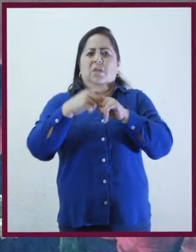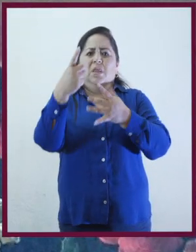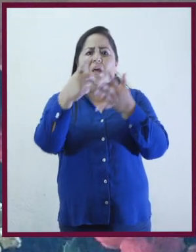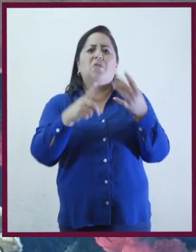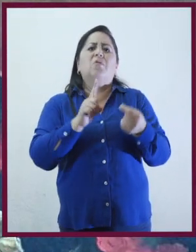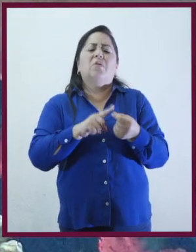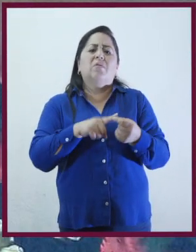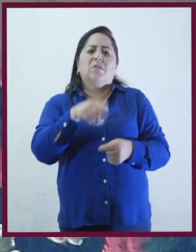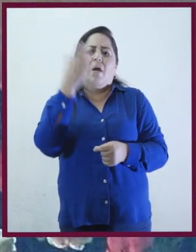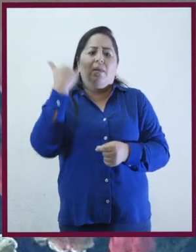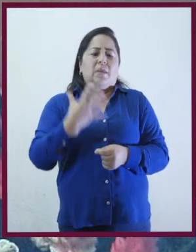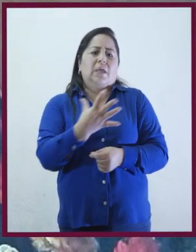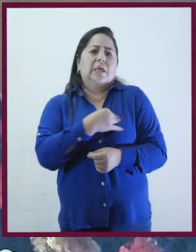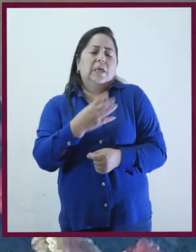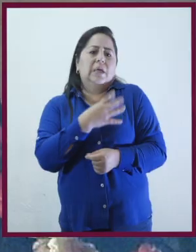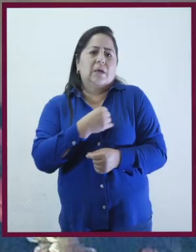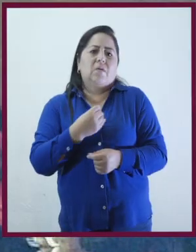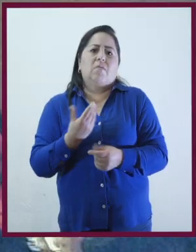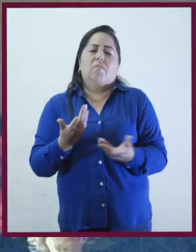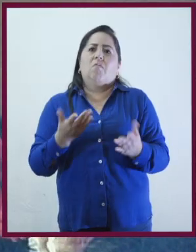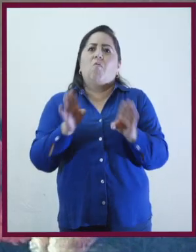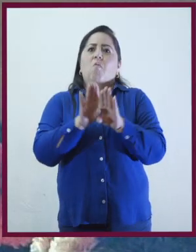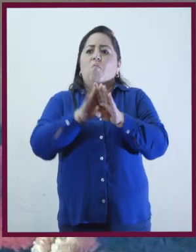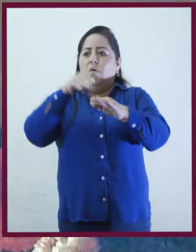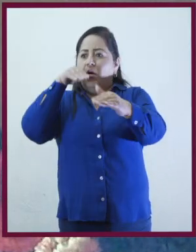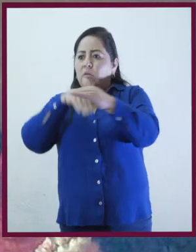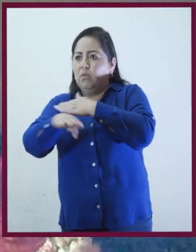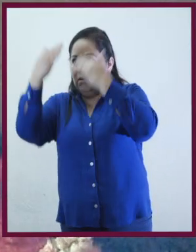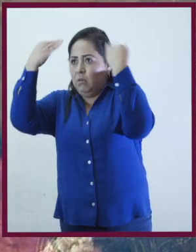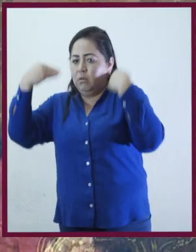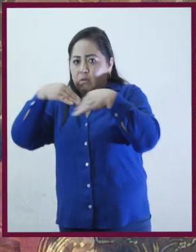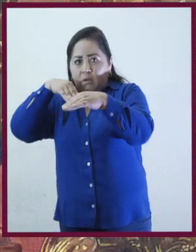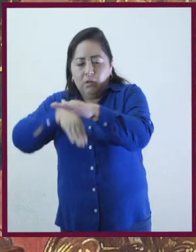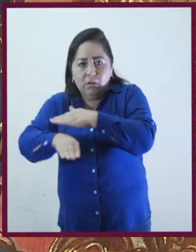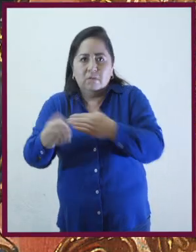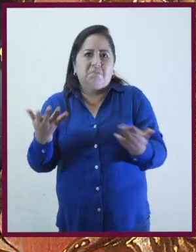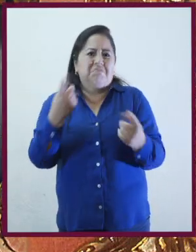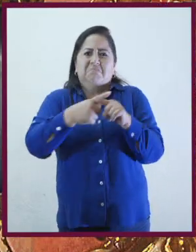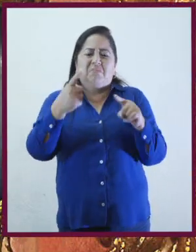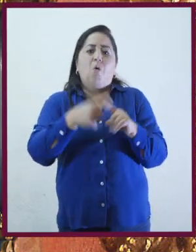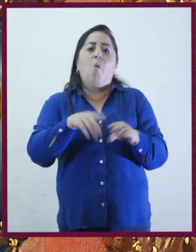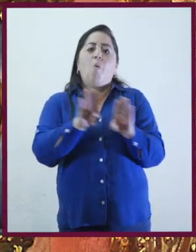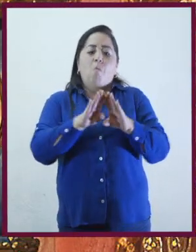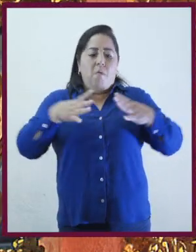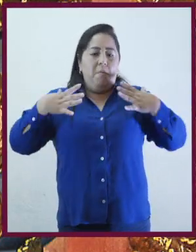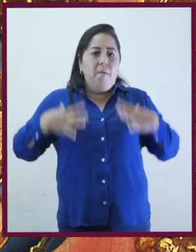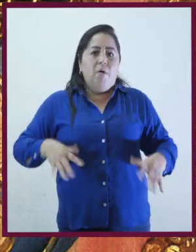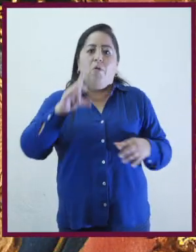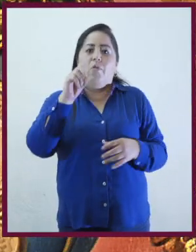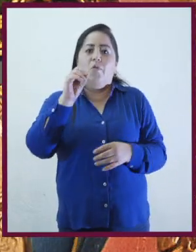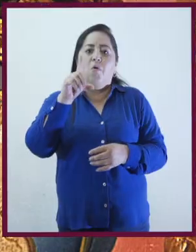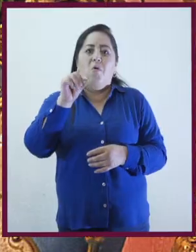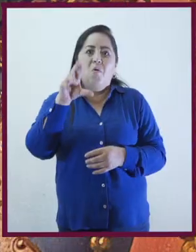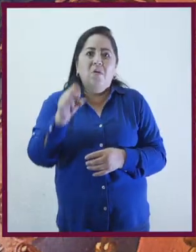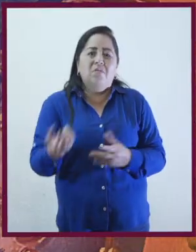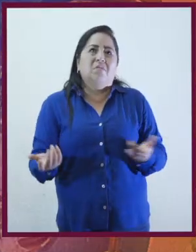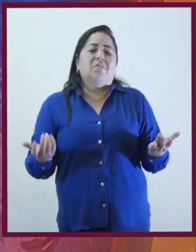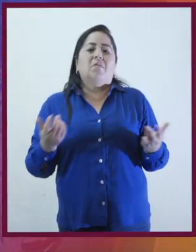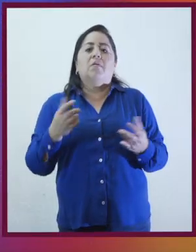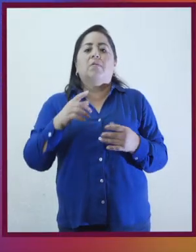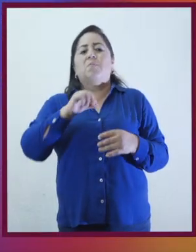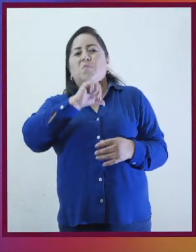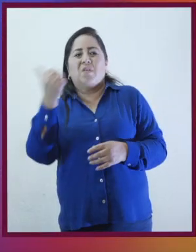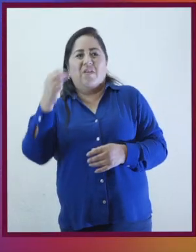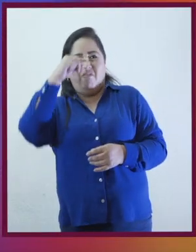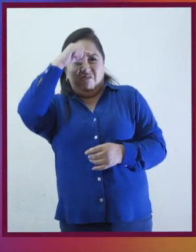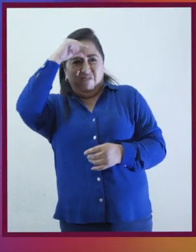de quién eran hijas, cuándo habían nacido, cuándo entraban al convento, etcétera, cómo está vestida Dolores Tosta. El caso